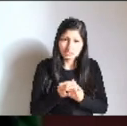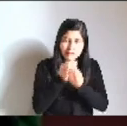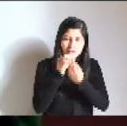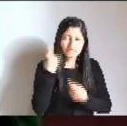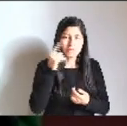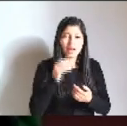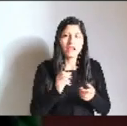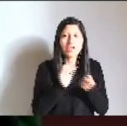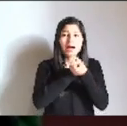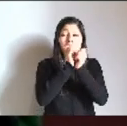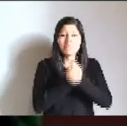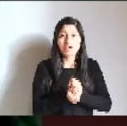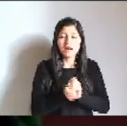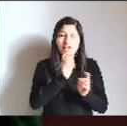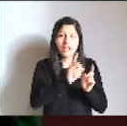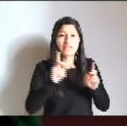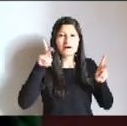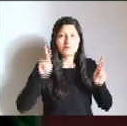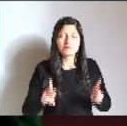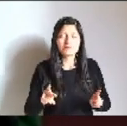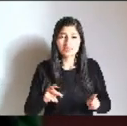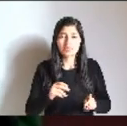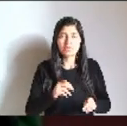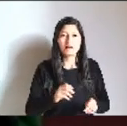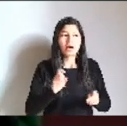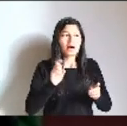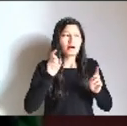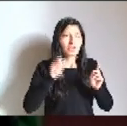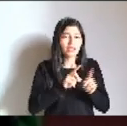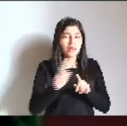injusto, todo aquello que va en contra del plan de Dios.